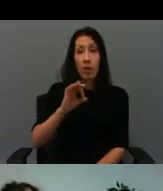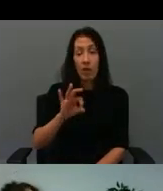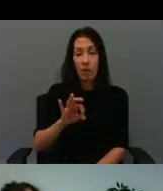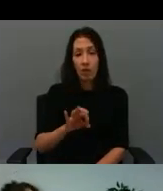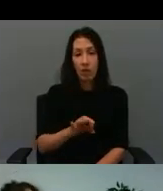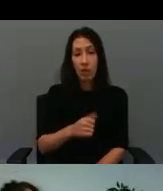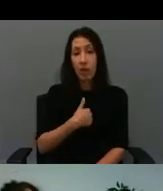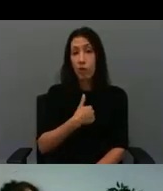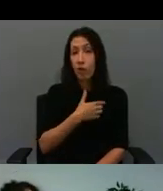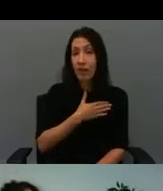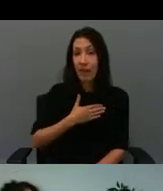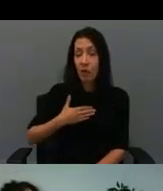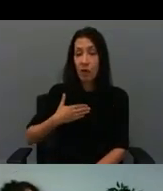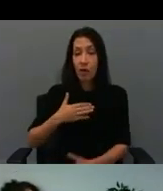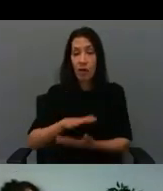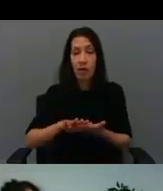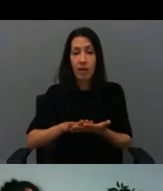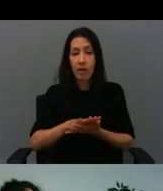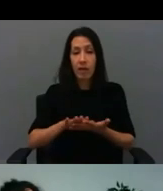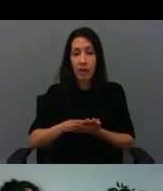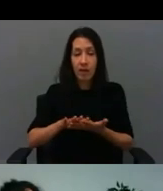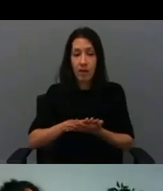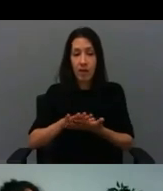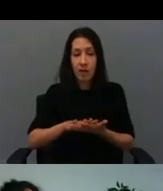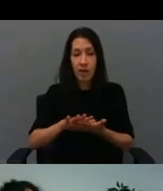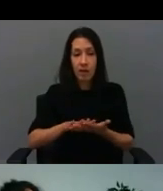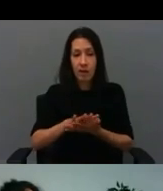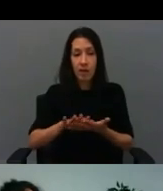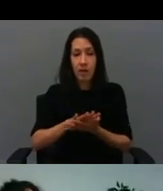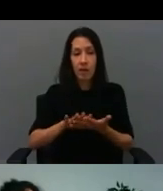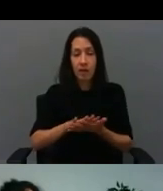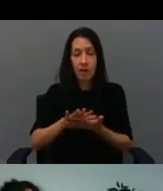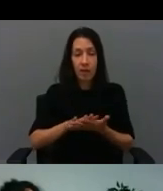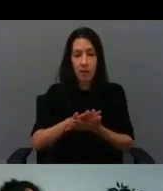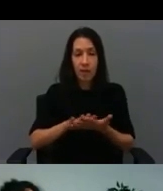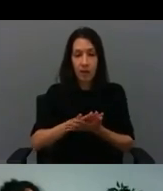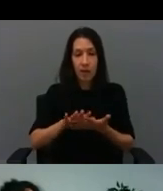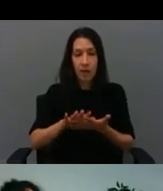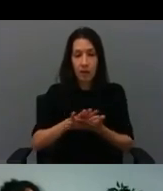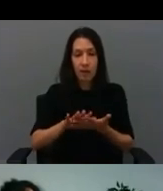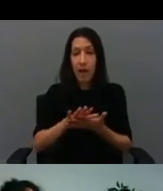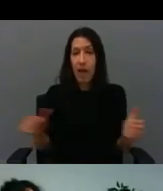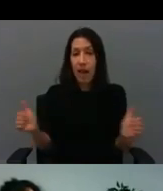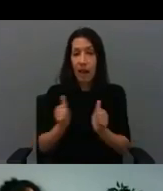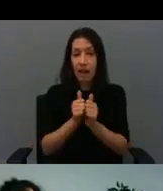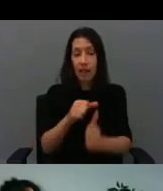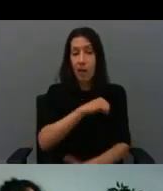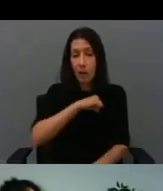hablar sobre el tema de asistencia personal. Quien me conoce sabe que